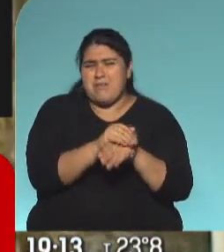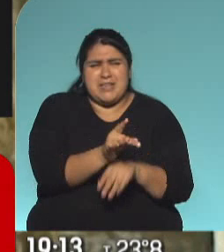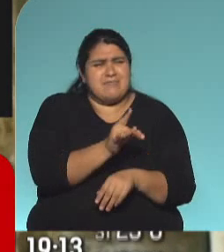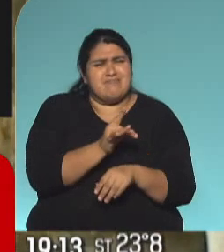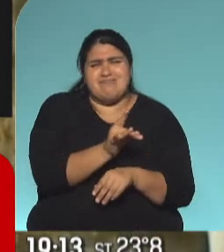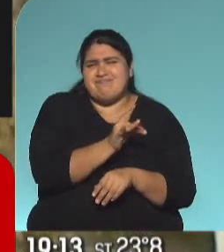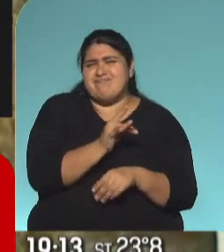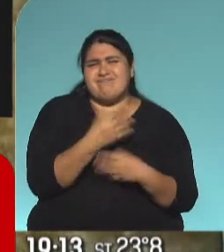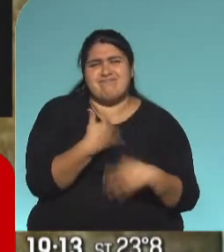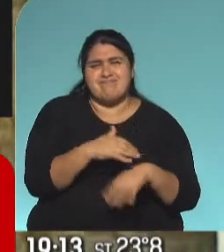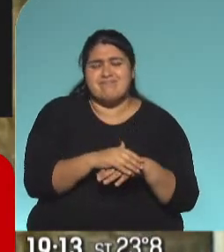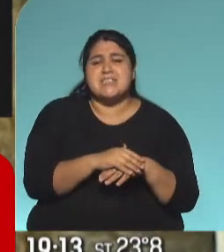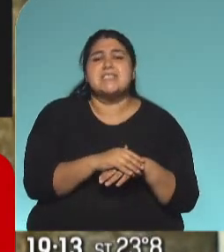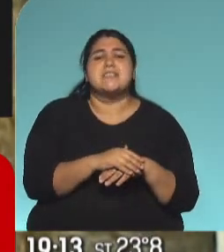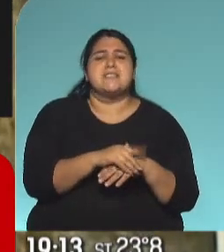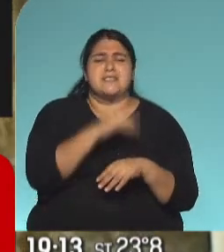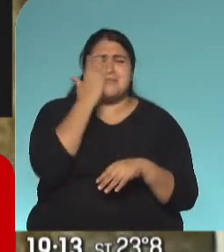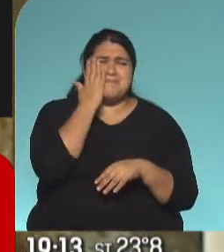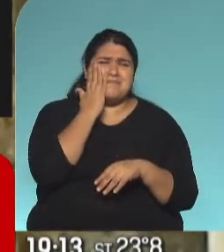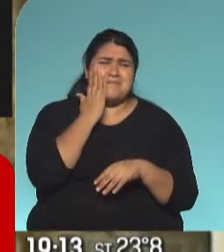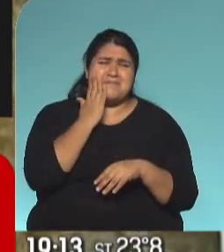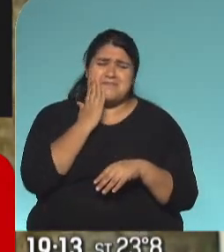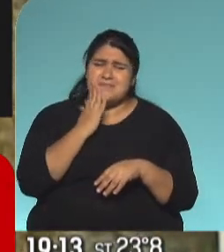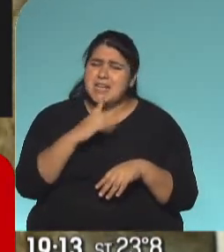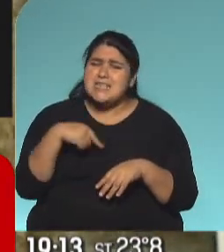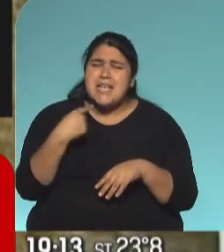inseparable, era buenísima, todo